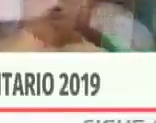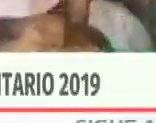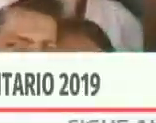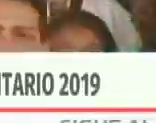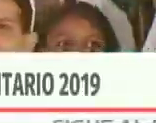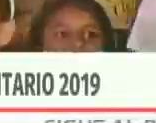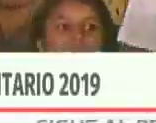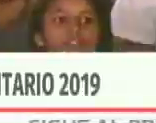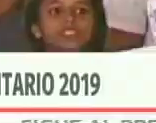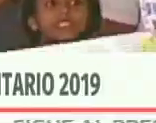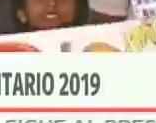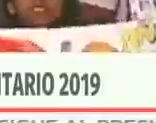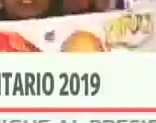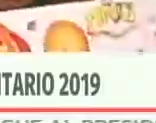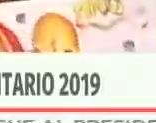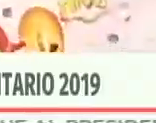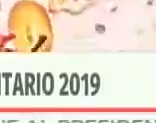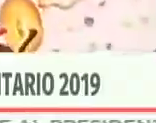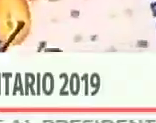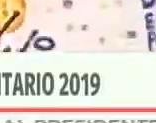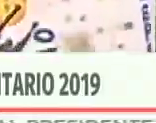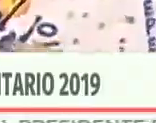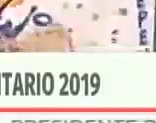¡Que viva la vida!